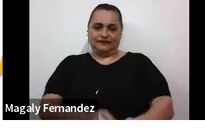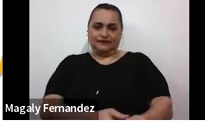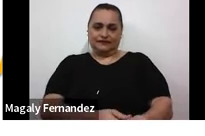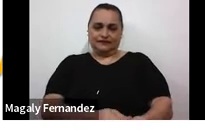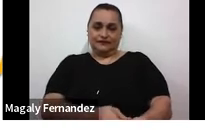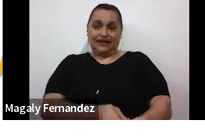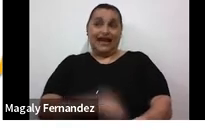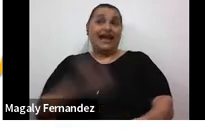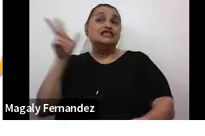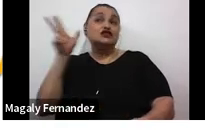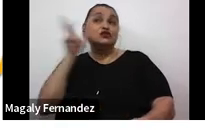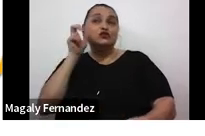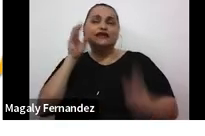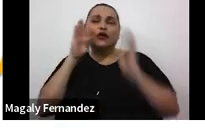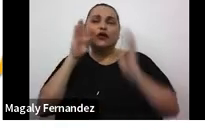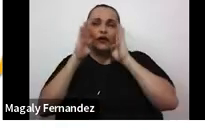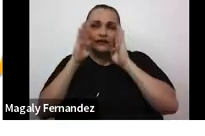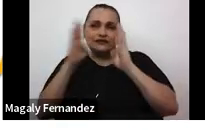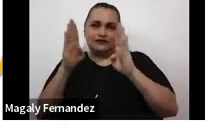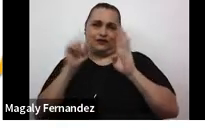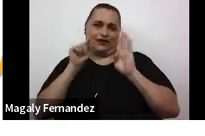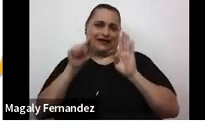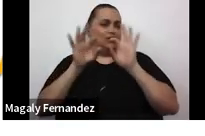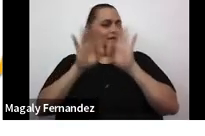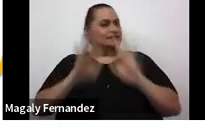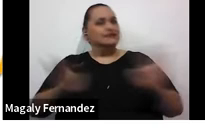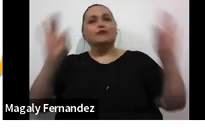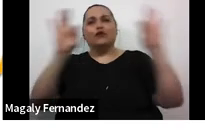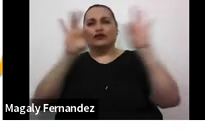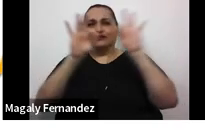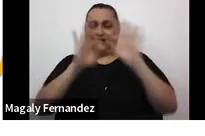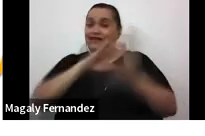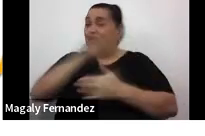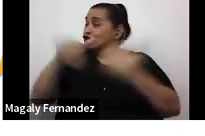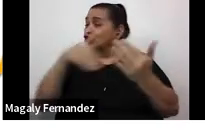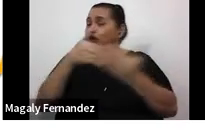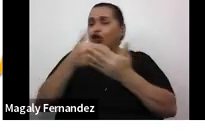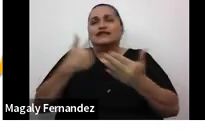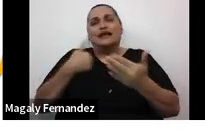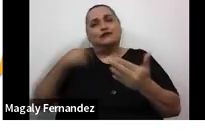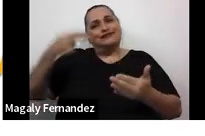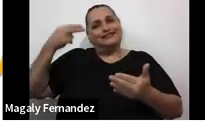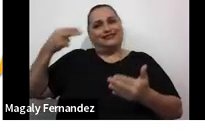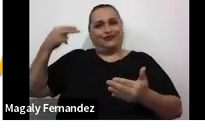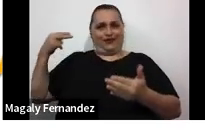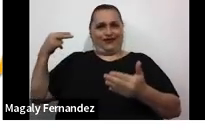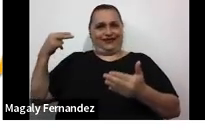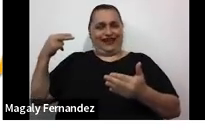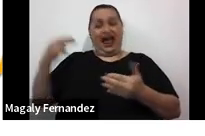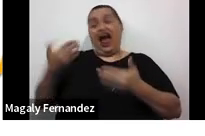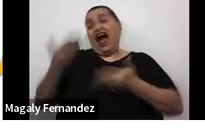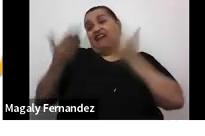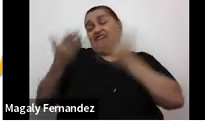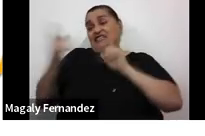escuchar con atención esto es importante todos tenemos una historia que contar a veces nos encontramos con gente con